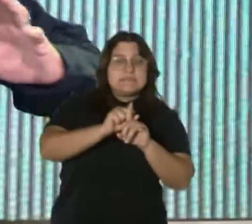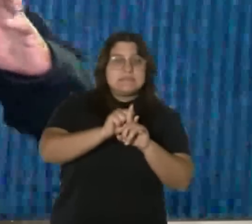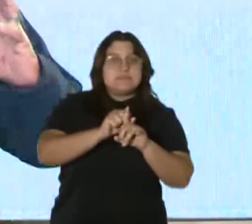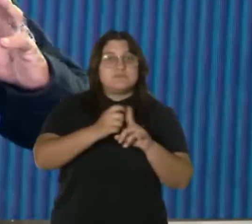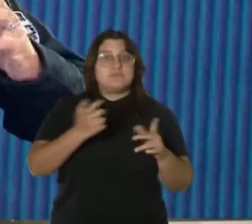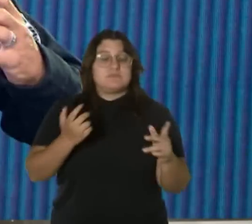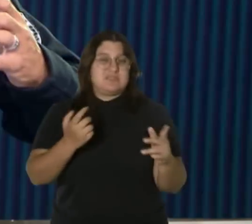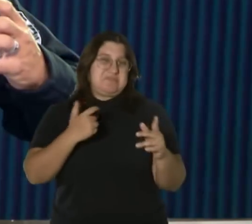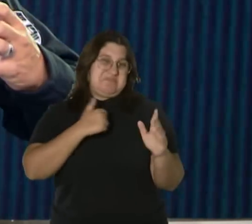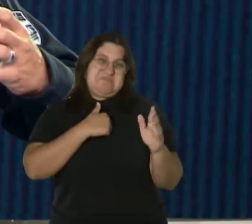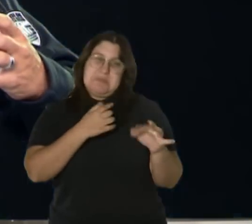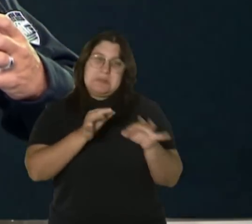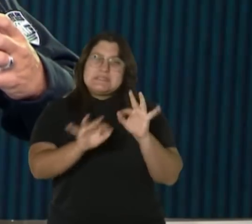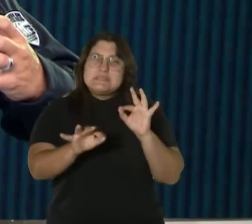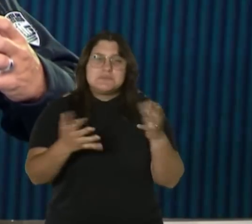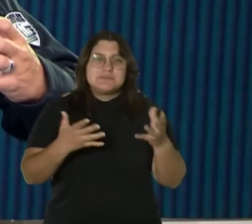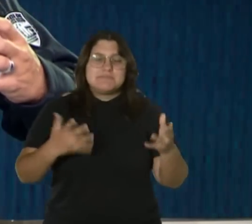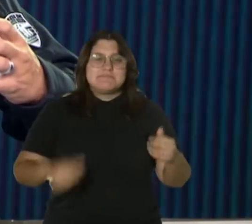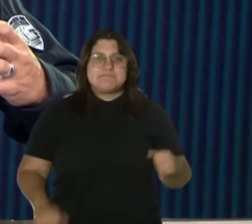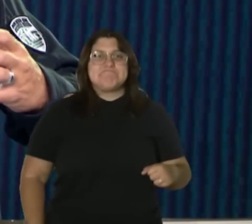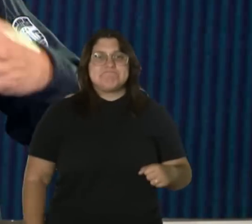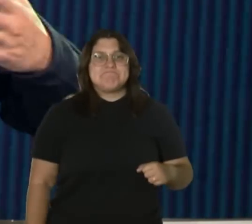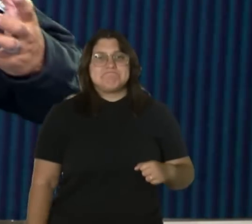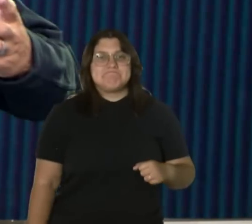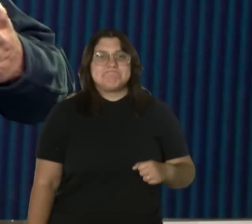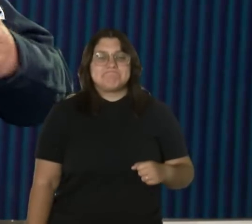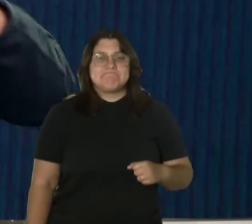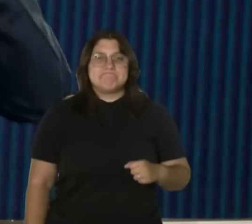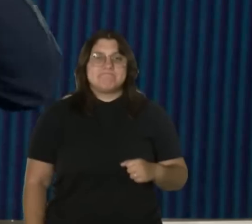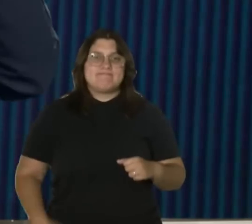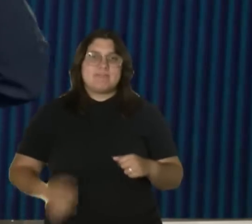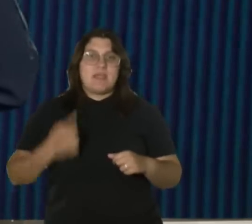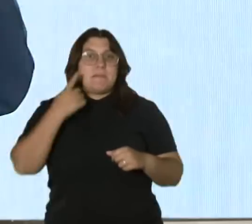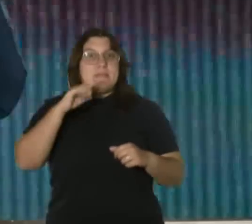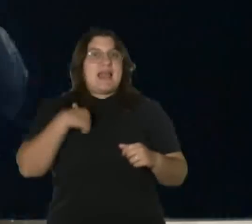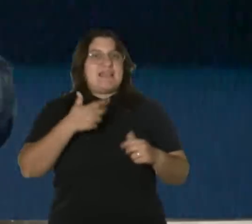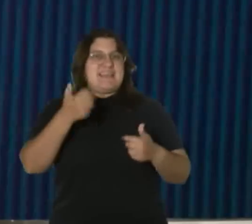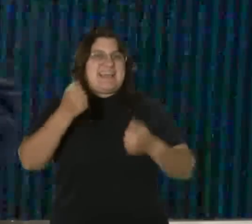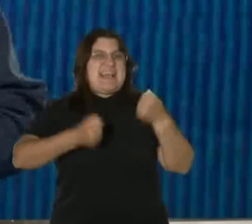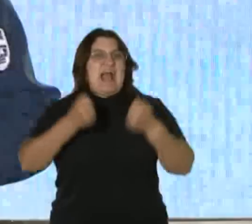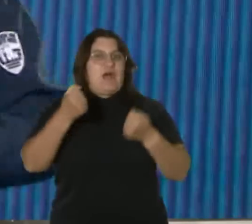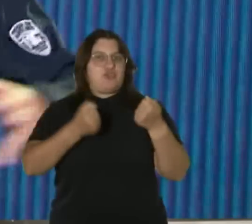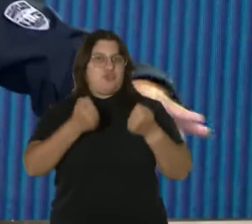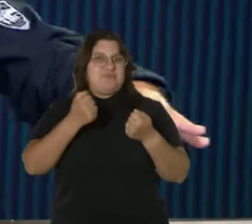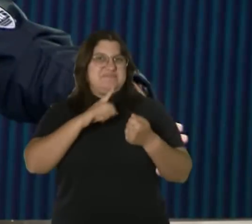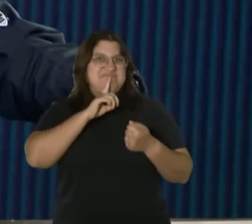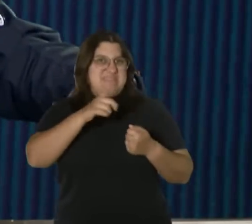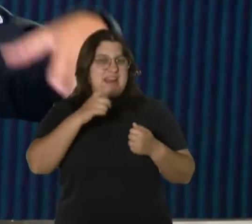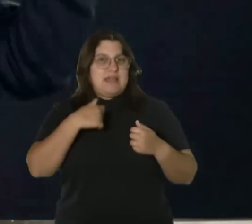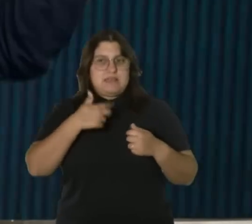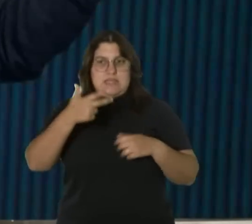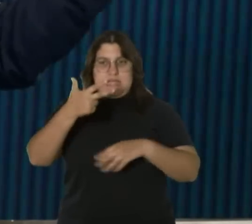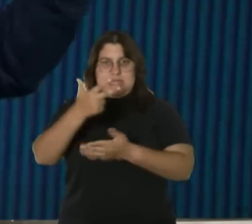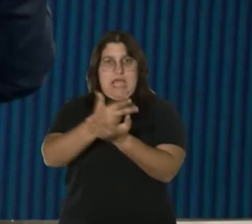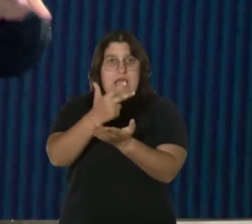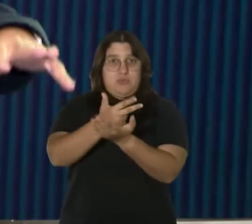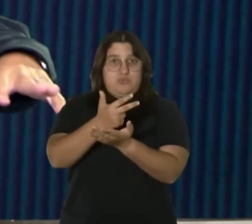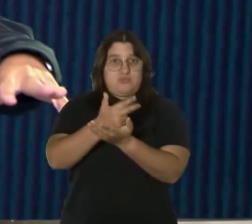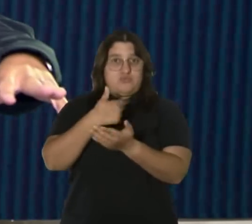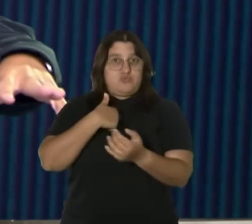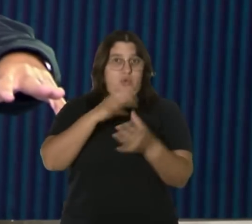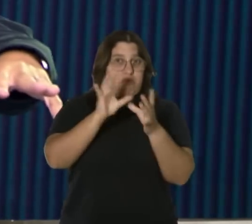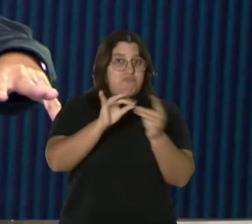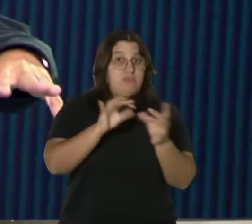basándome básicamente en lo que se trata de las intervenciones vehiculares para que la gente tenga una idea ese registro incidental del cable